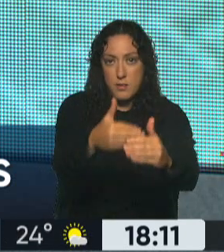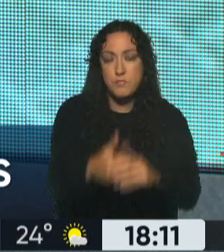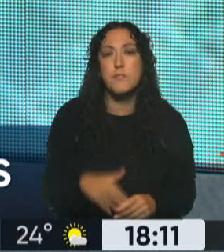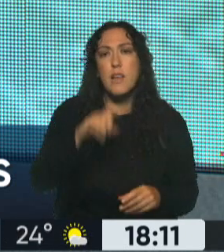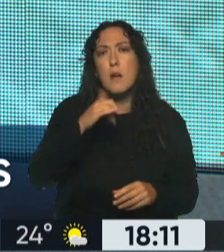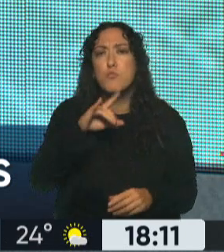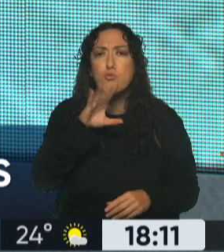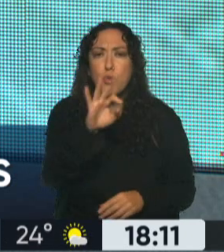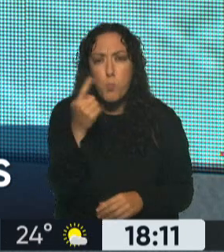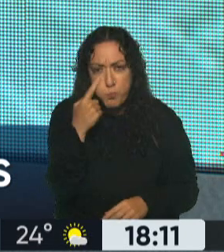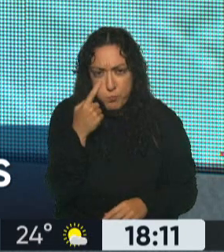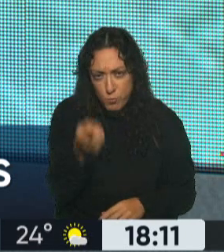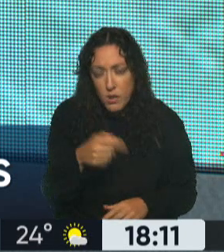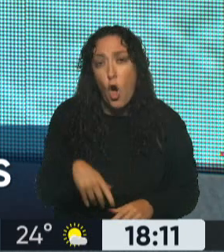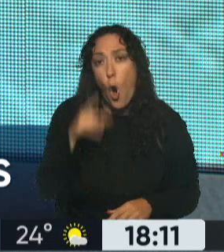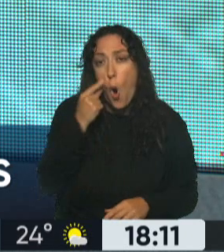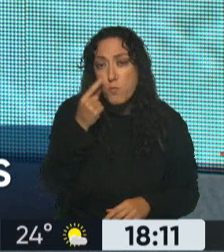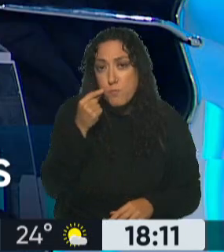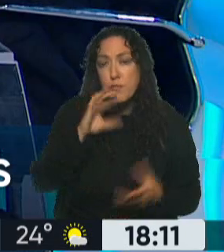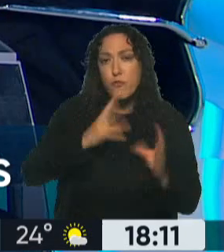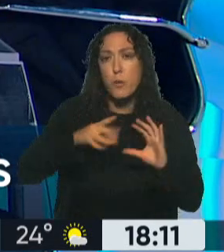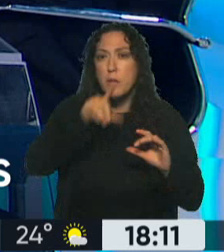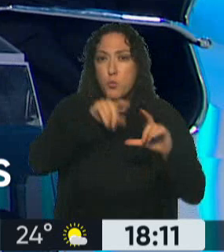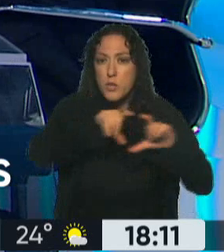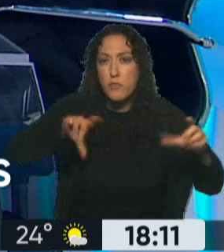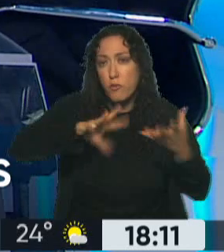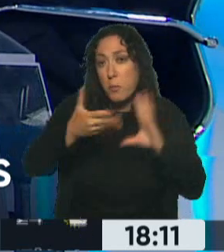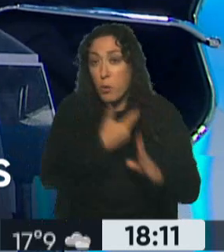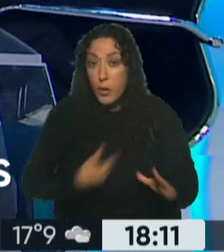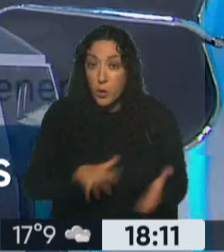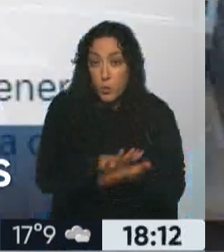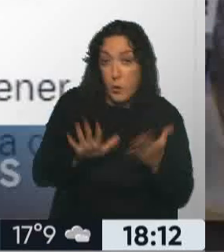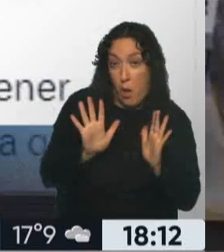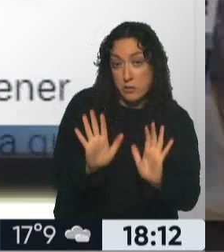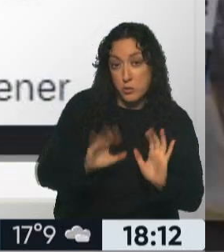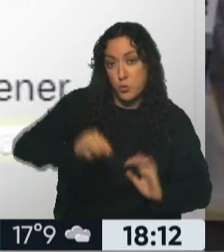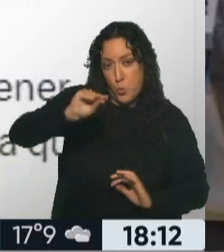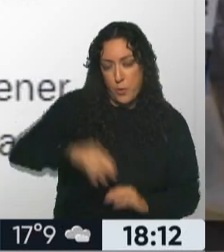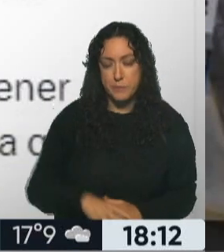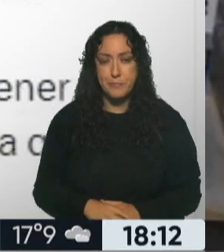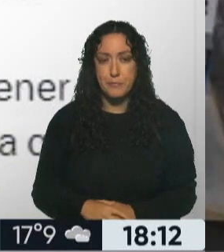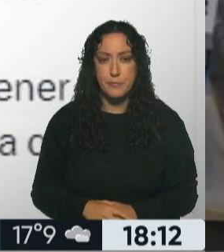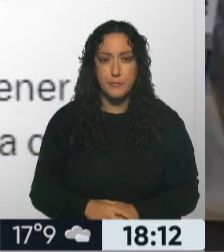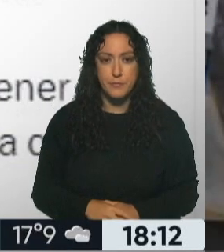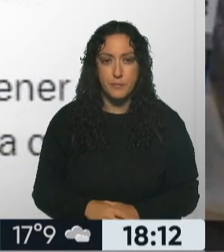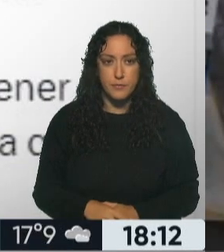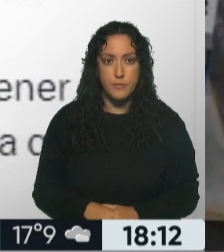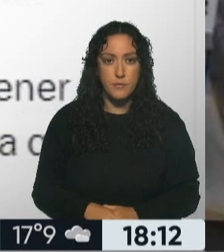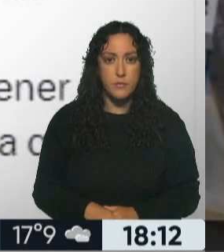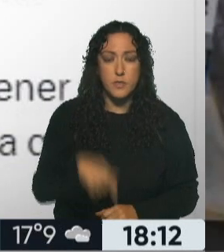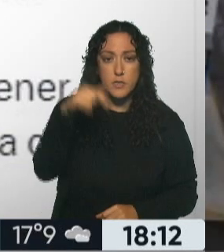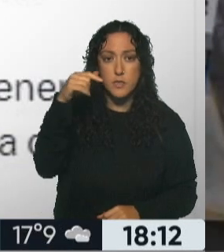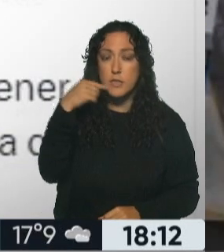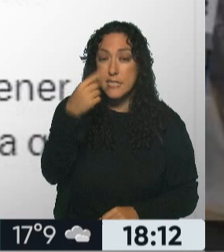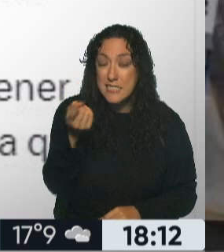claro este hombre tuiteó en esta nueva manera de gobernar y entre otras cosas dice a ver qué dice don caputo Don